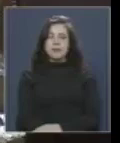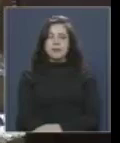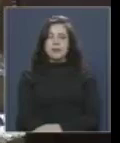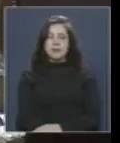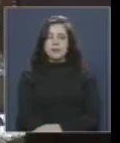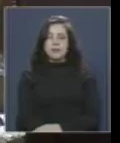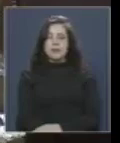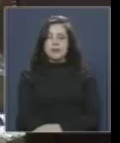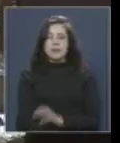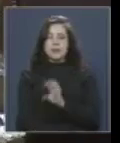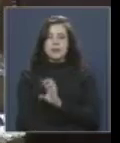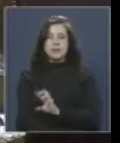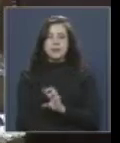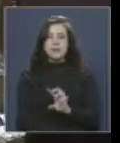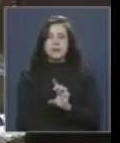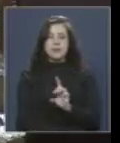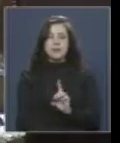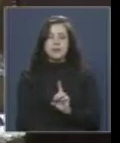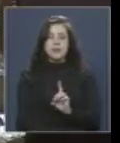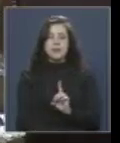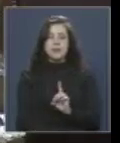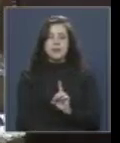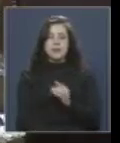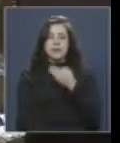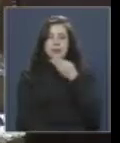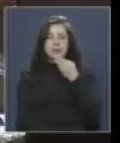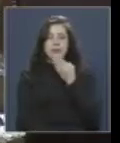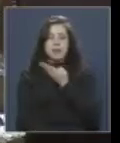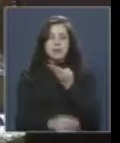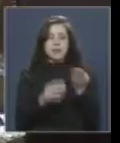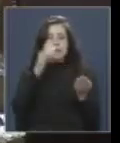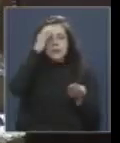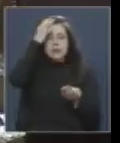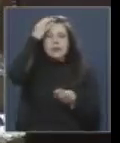Tiempo del PPD. Ofrezco la palabra.